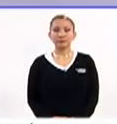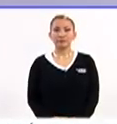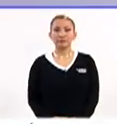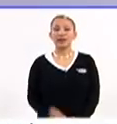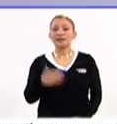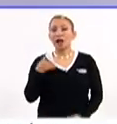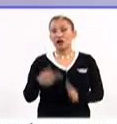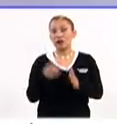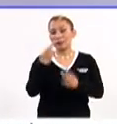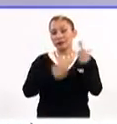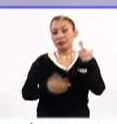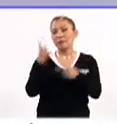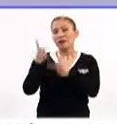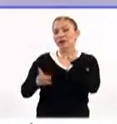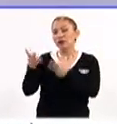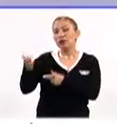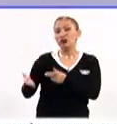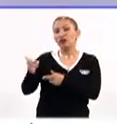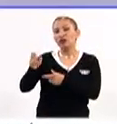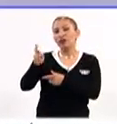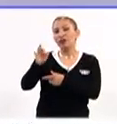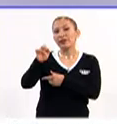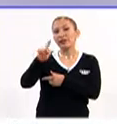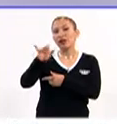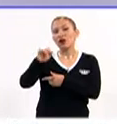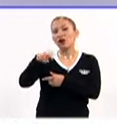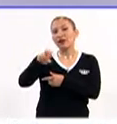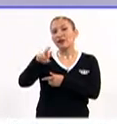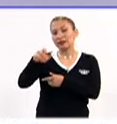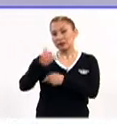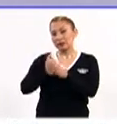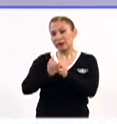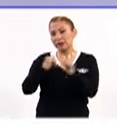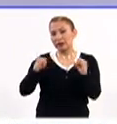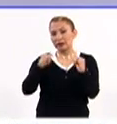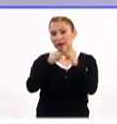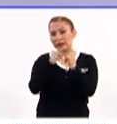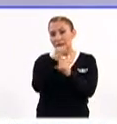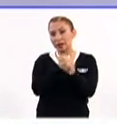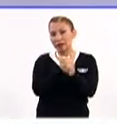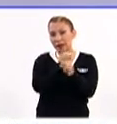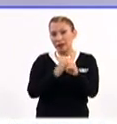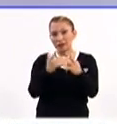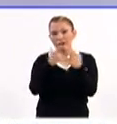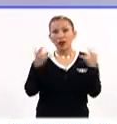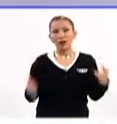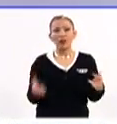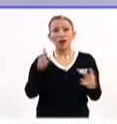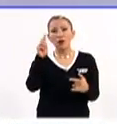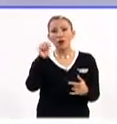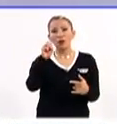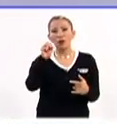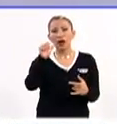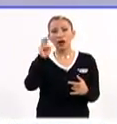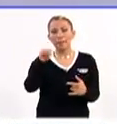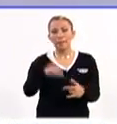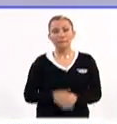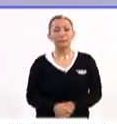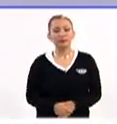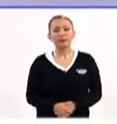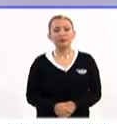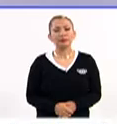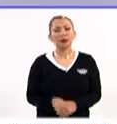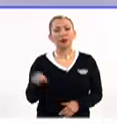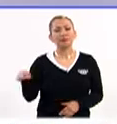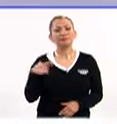Ya estamos de vuelta y estamos platicando con el doctor Federico Navarrete. Él es investigador del Instituto de Investigaciones Históricas de la Universidad Nacional Autónoma de